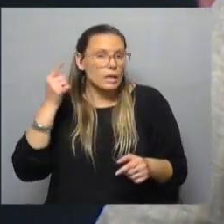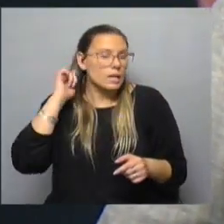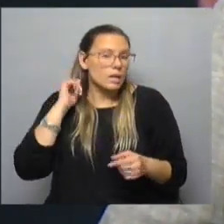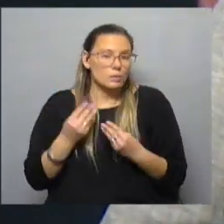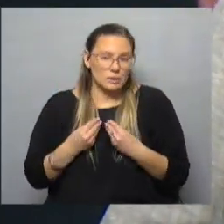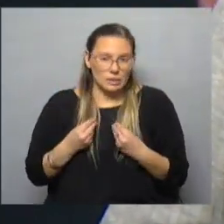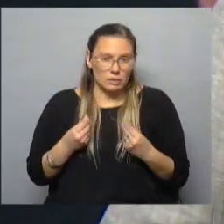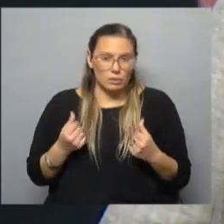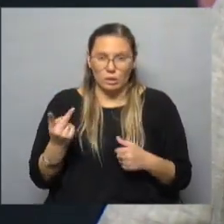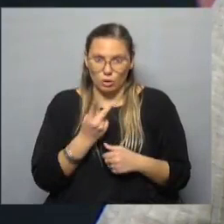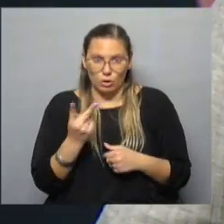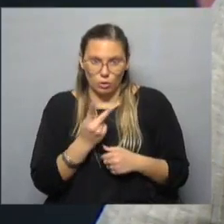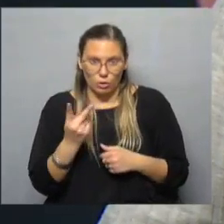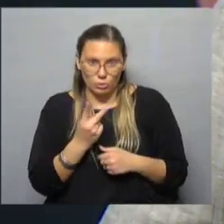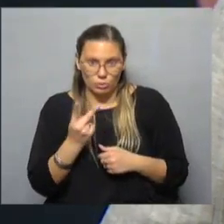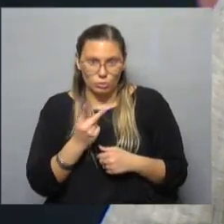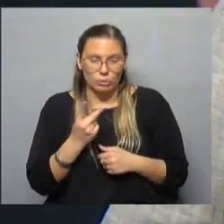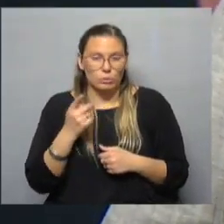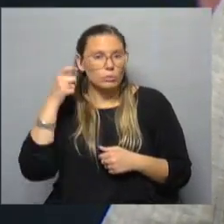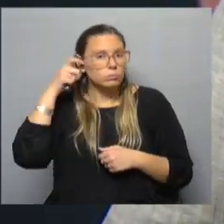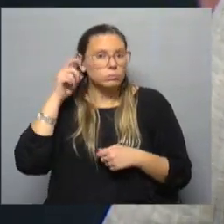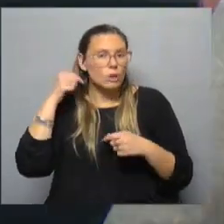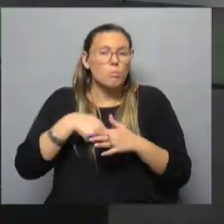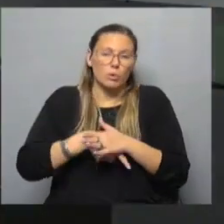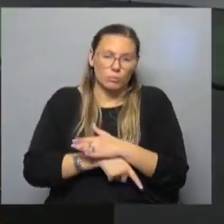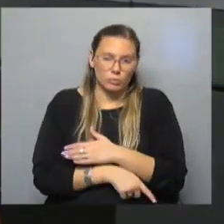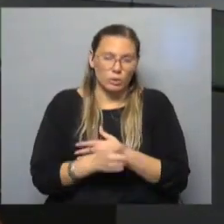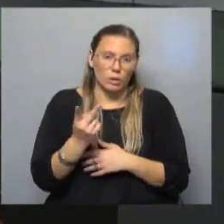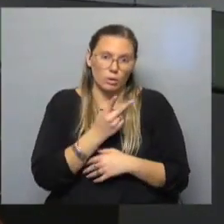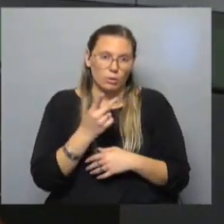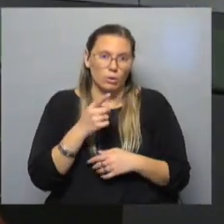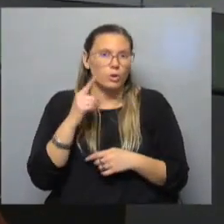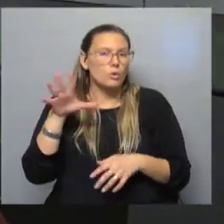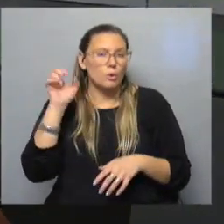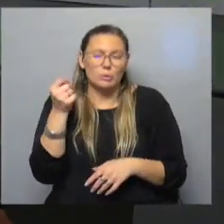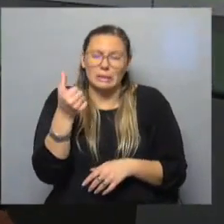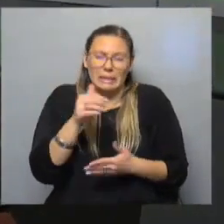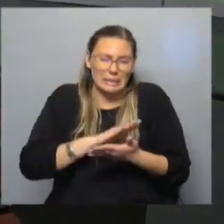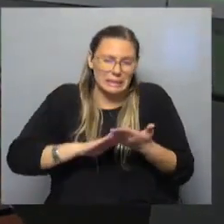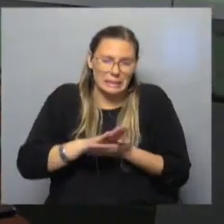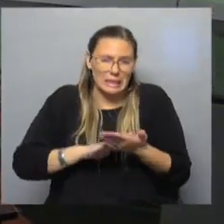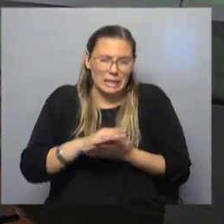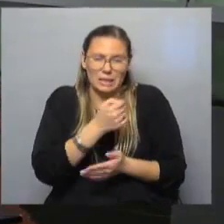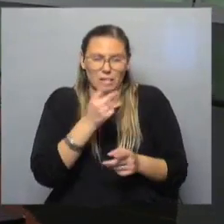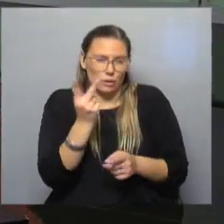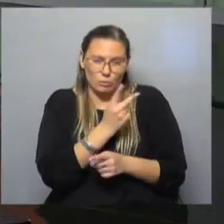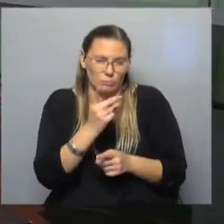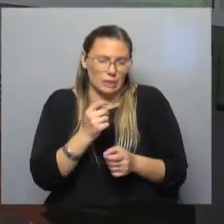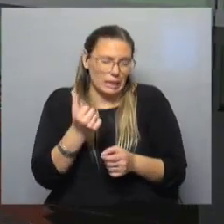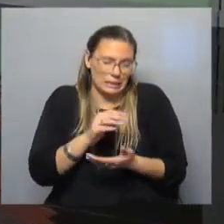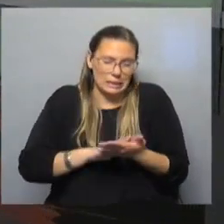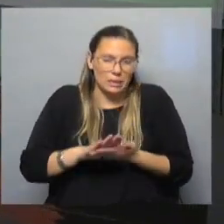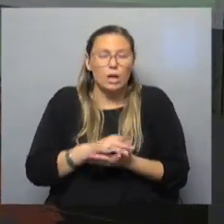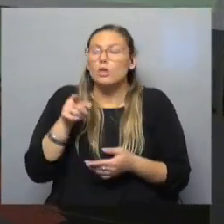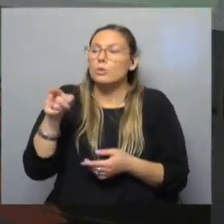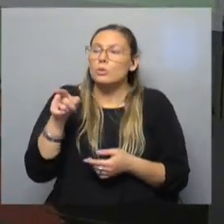neurosensorial, bilateral, porque es en ambos oídos, y profunda, porque no escucho casi nada de ningún oído. Bien. ¿Y en